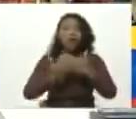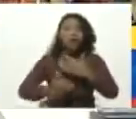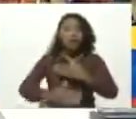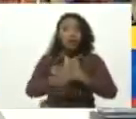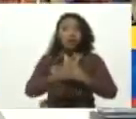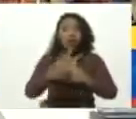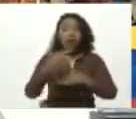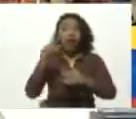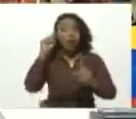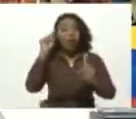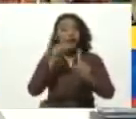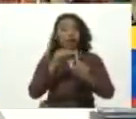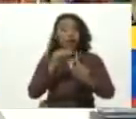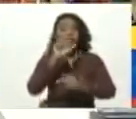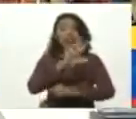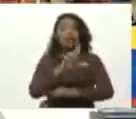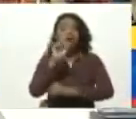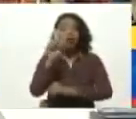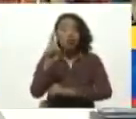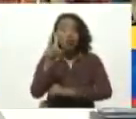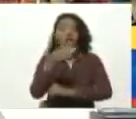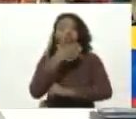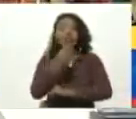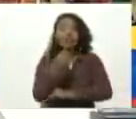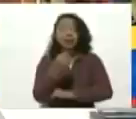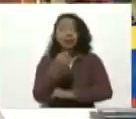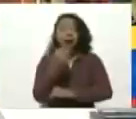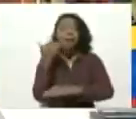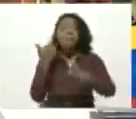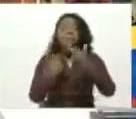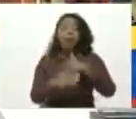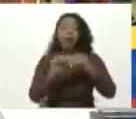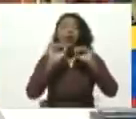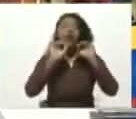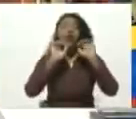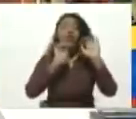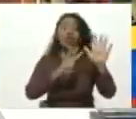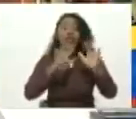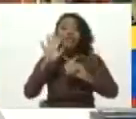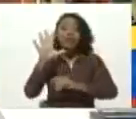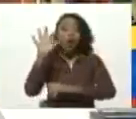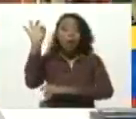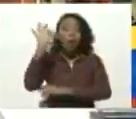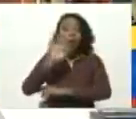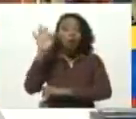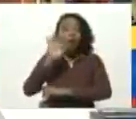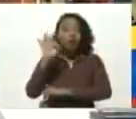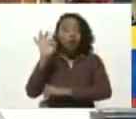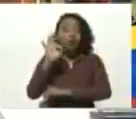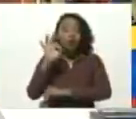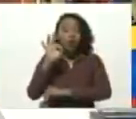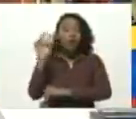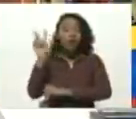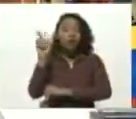La meta es 31 de diciembre, vamos a tener el 95% de venezolanos y venezolanas